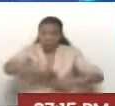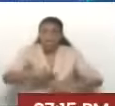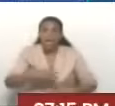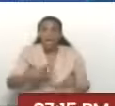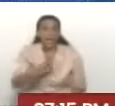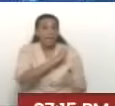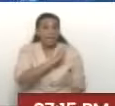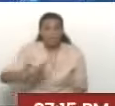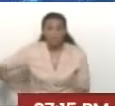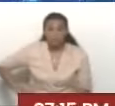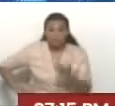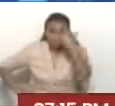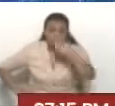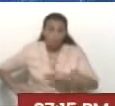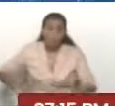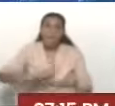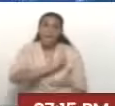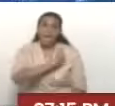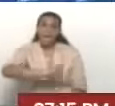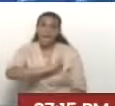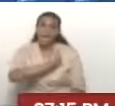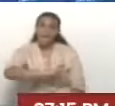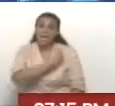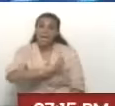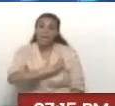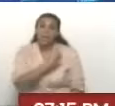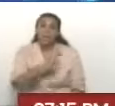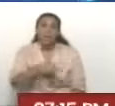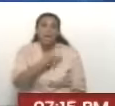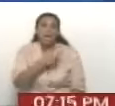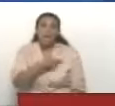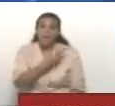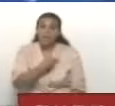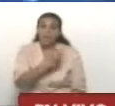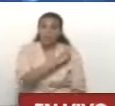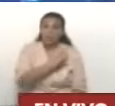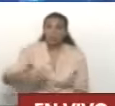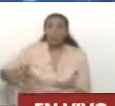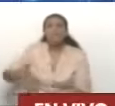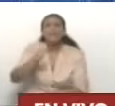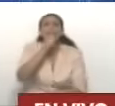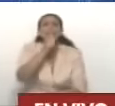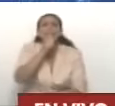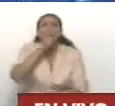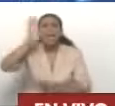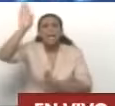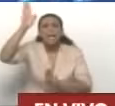cristiano. Levanten la mano las personas que creen en Cristo Redentor aquí.